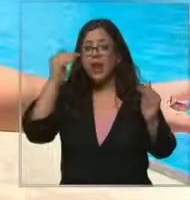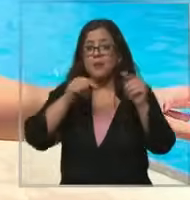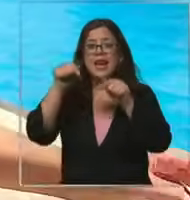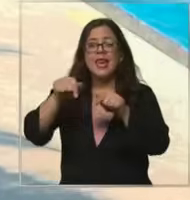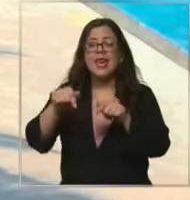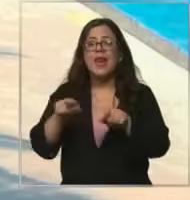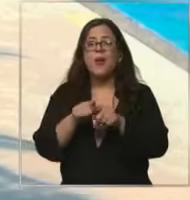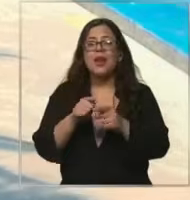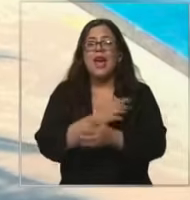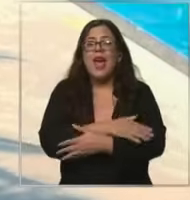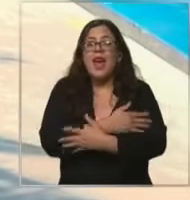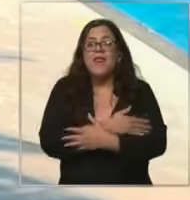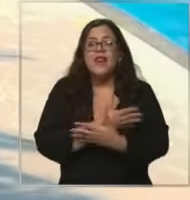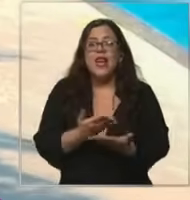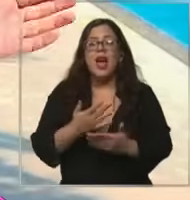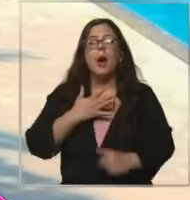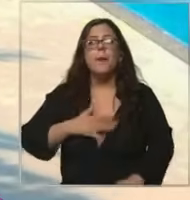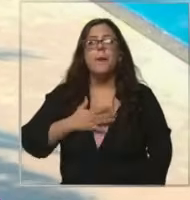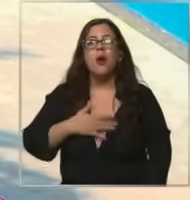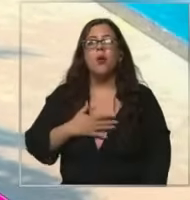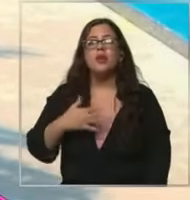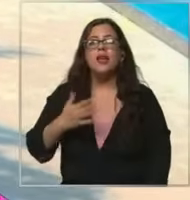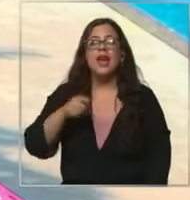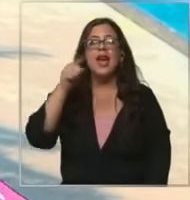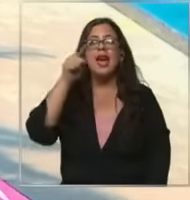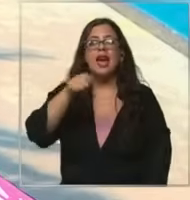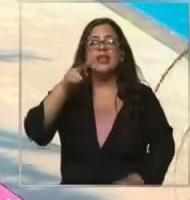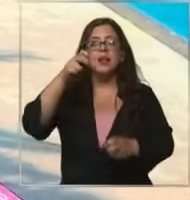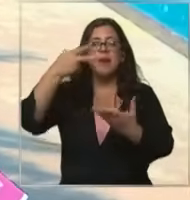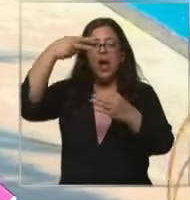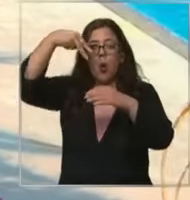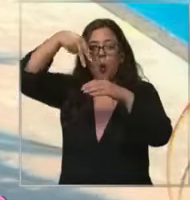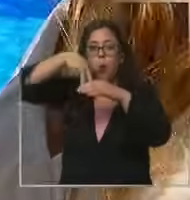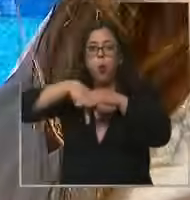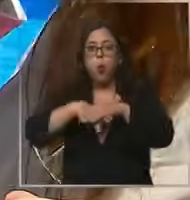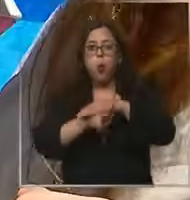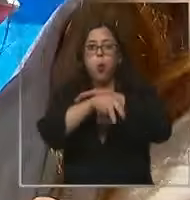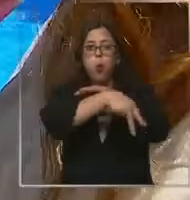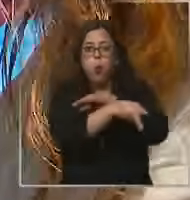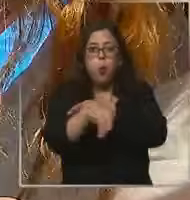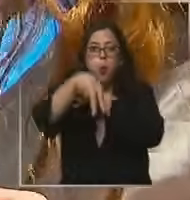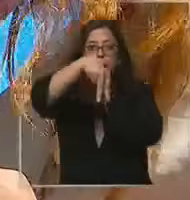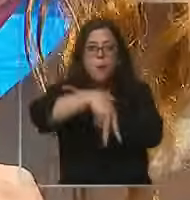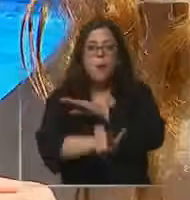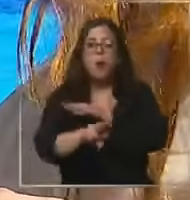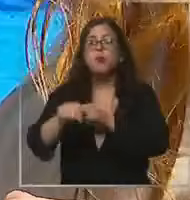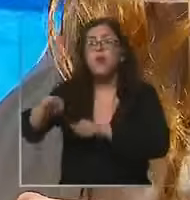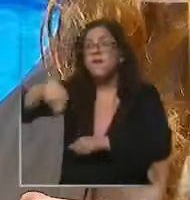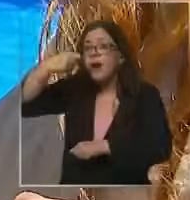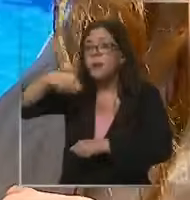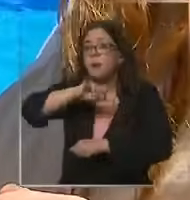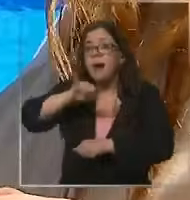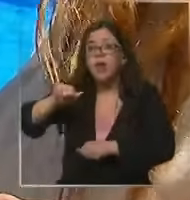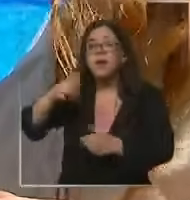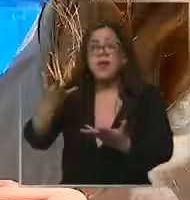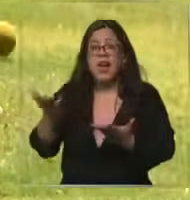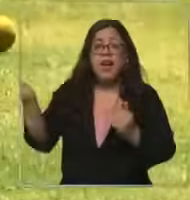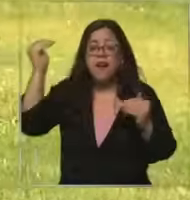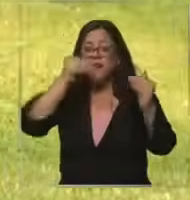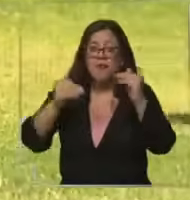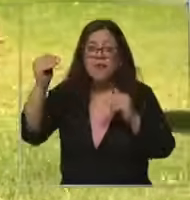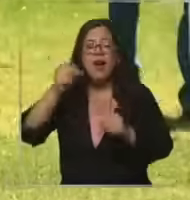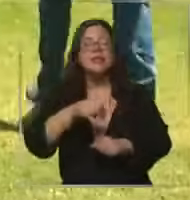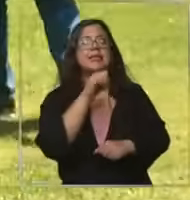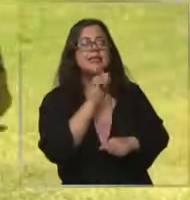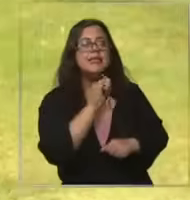está súper fría. La que más me ha gustado es esa, la de los toboganes también. ¿Y van a ir a almorzar ahora para después seguir bañándose? Sí.